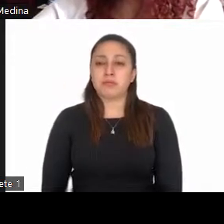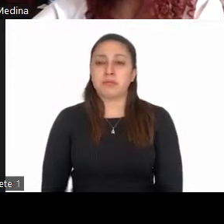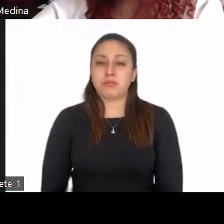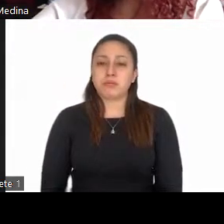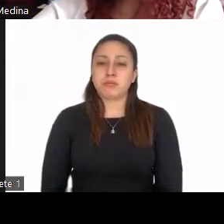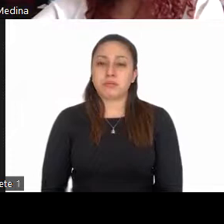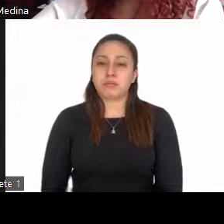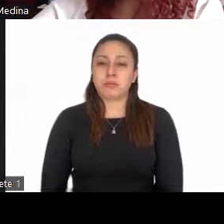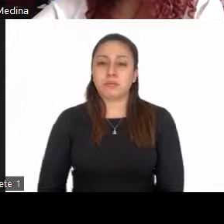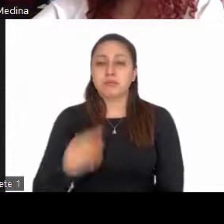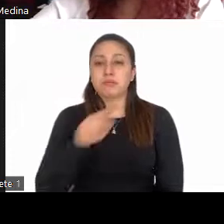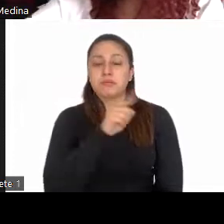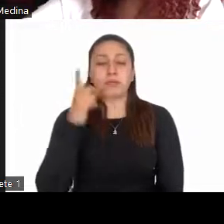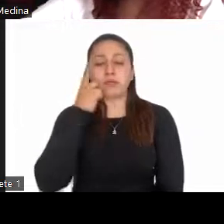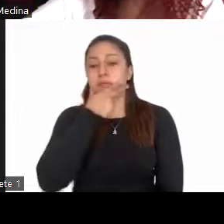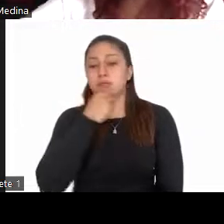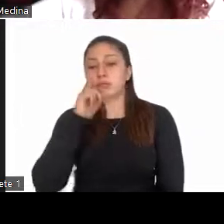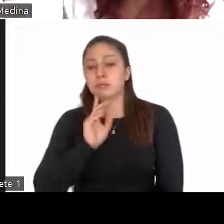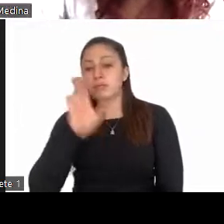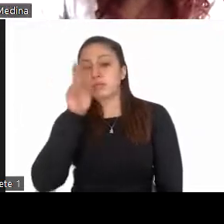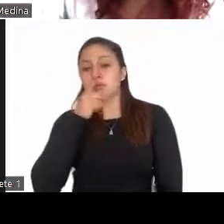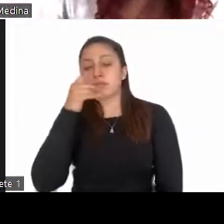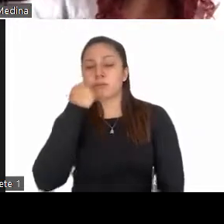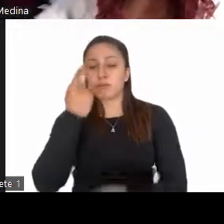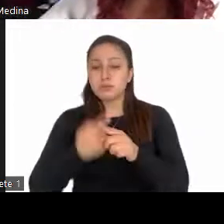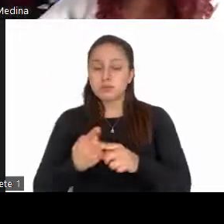¿Alguna diputada o diputado desea hacer uso de la palabra?